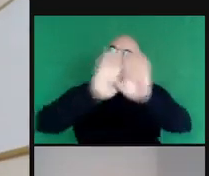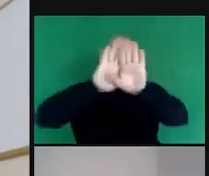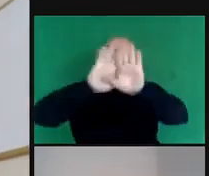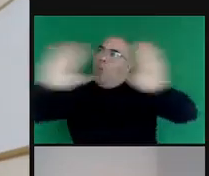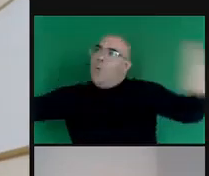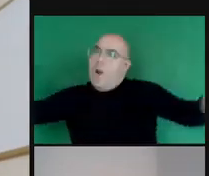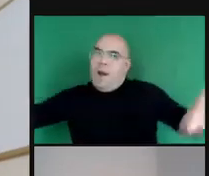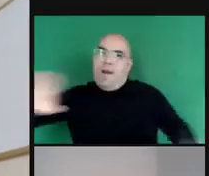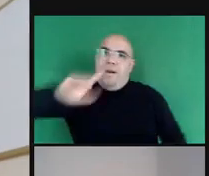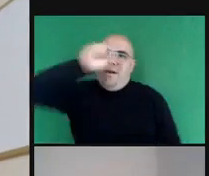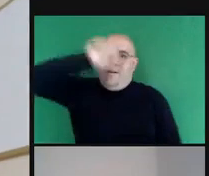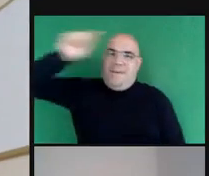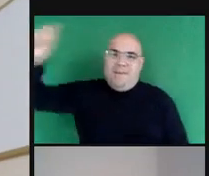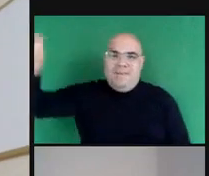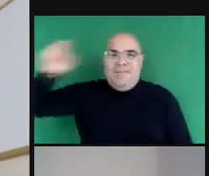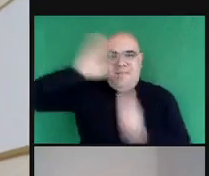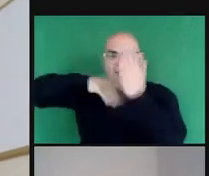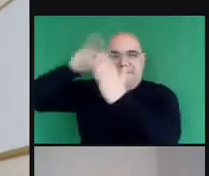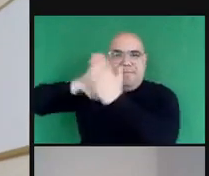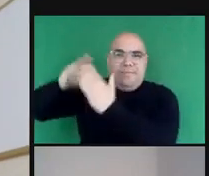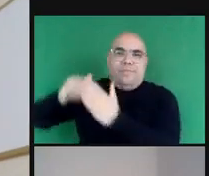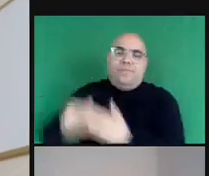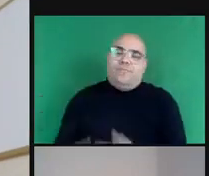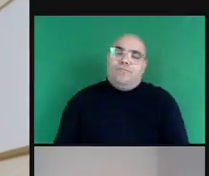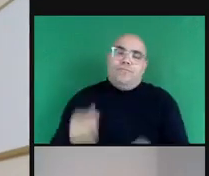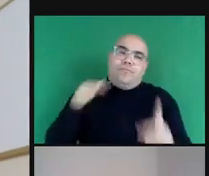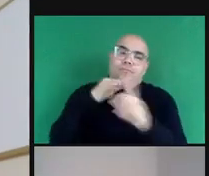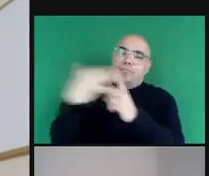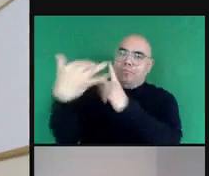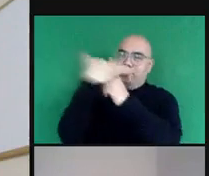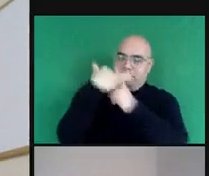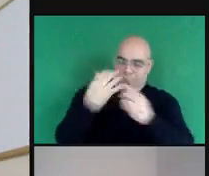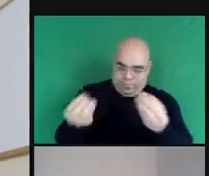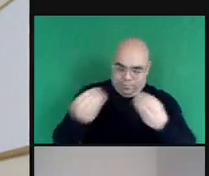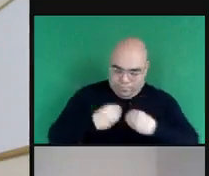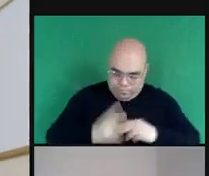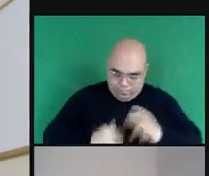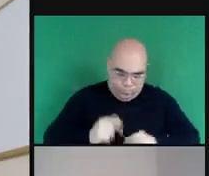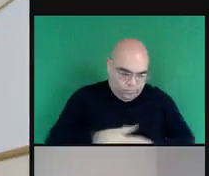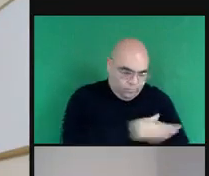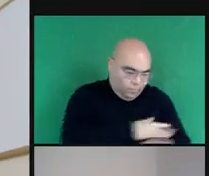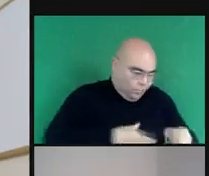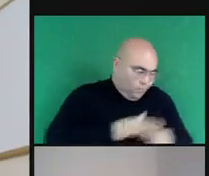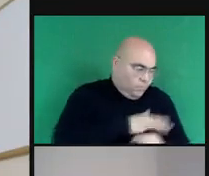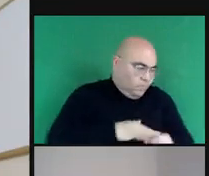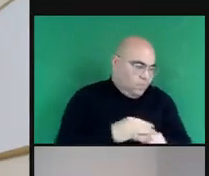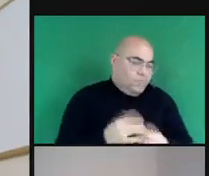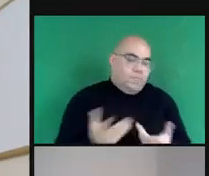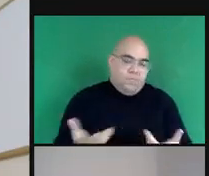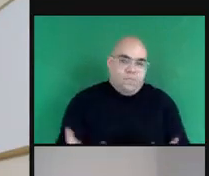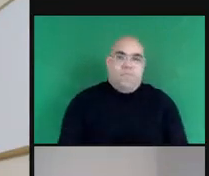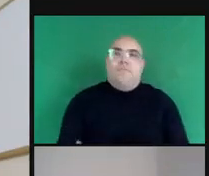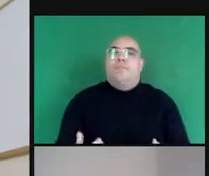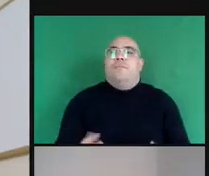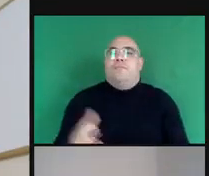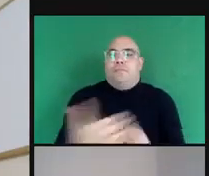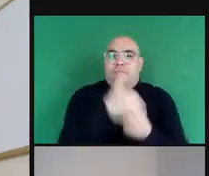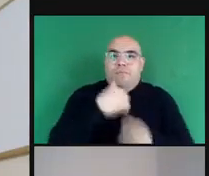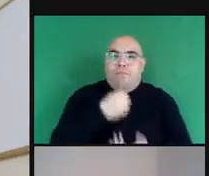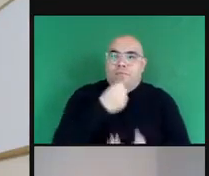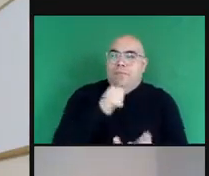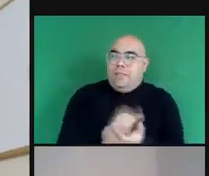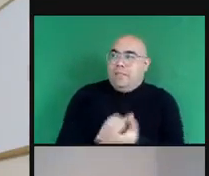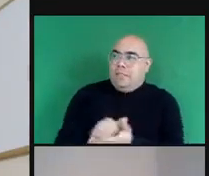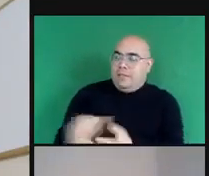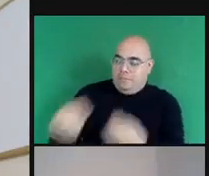y potencializar o readaptarse en nuestros contextos patrimoniales? Y la segunda pregunta para ti sería,